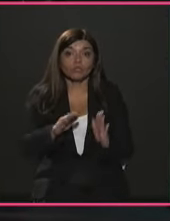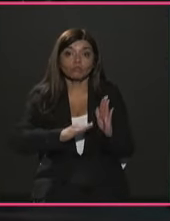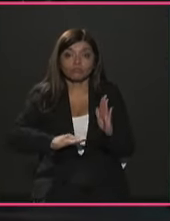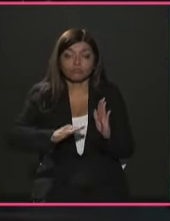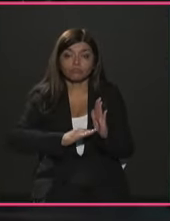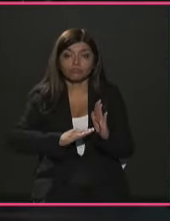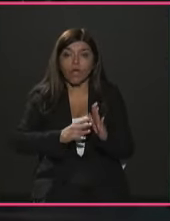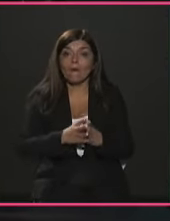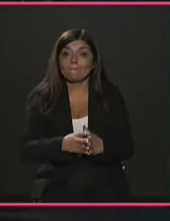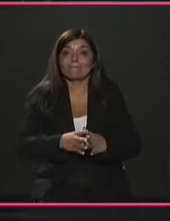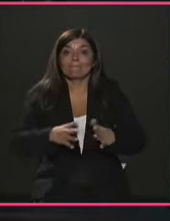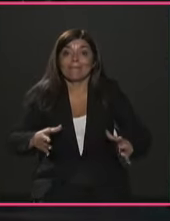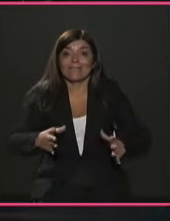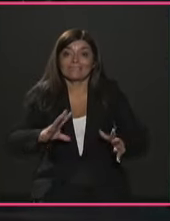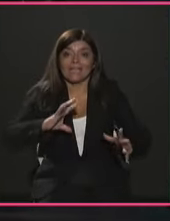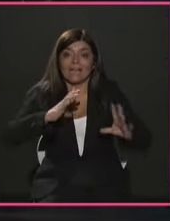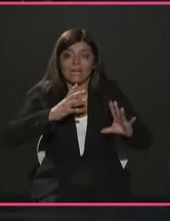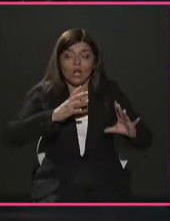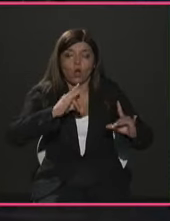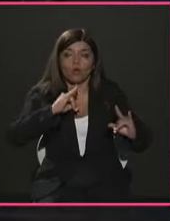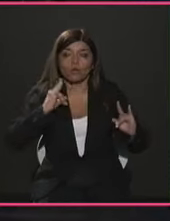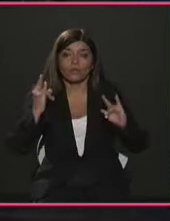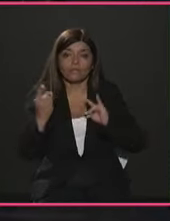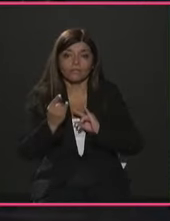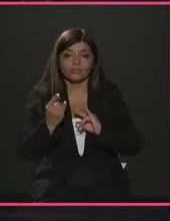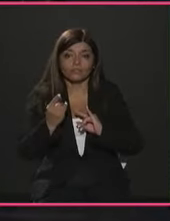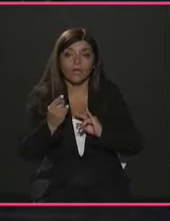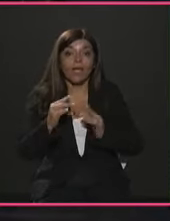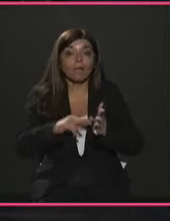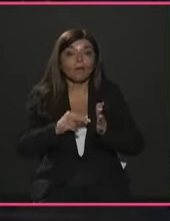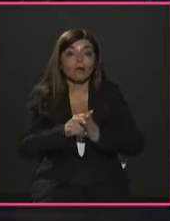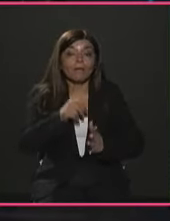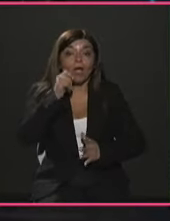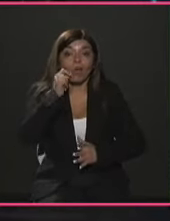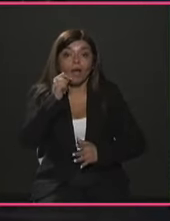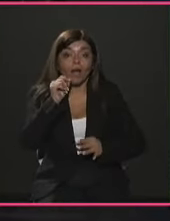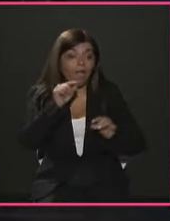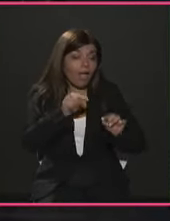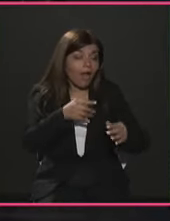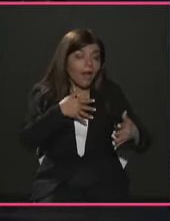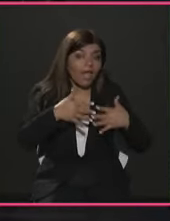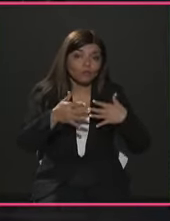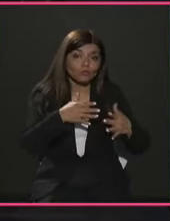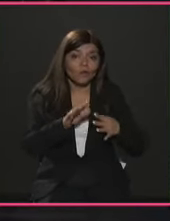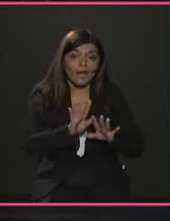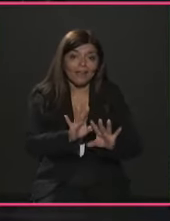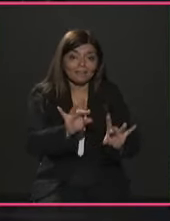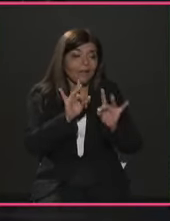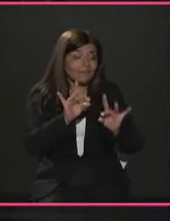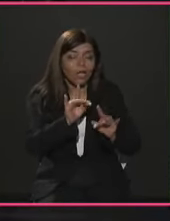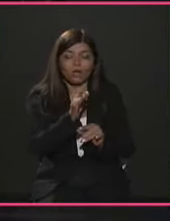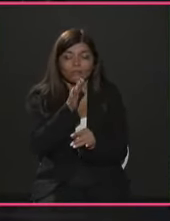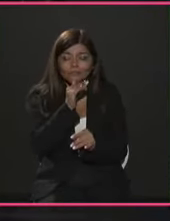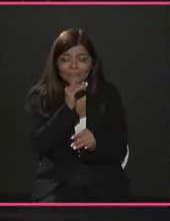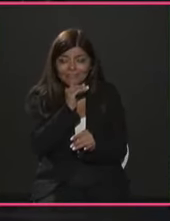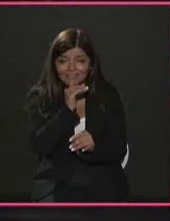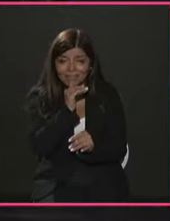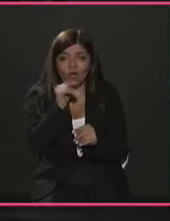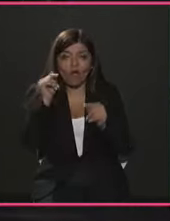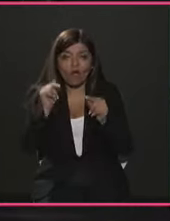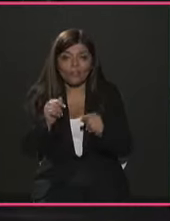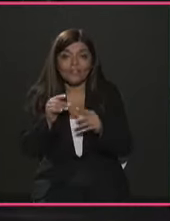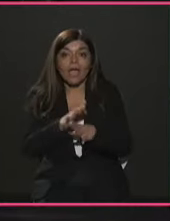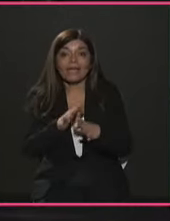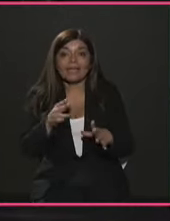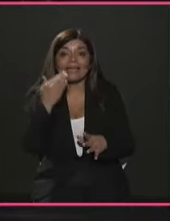abundante del universo el problema que no está de manera natural en la naturaleza sino que hay que tenerlo de alguna parte hoy día se produce casi todo